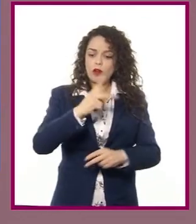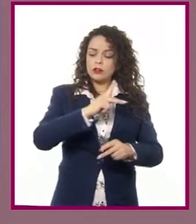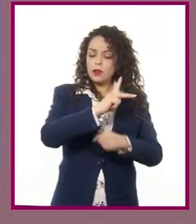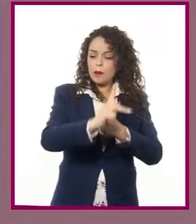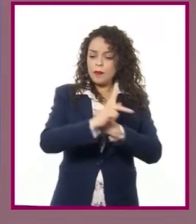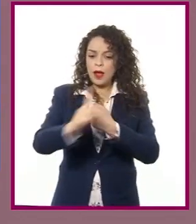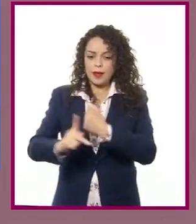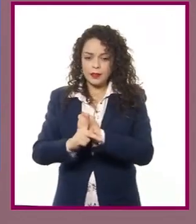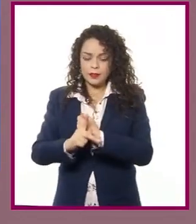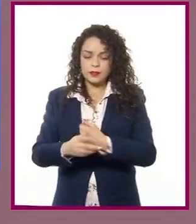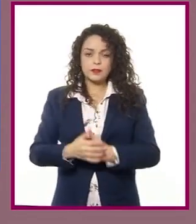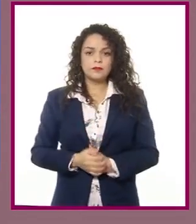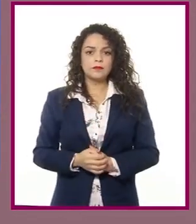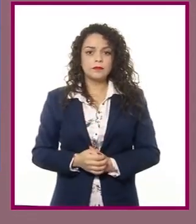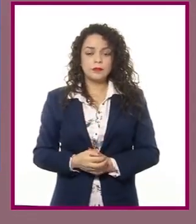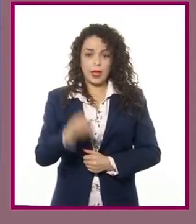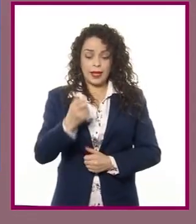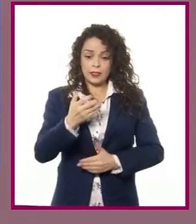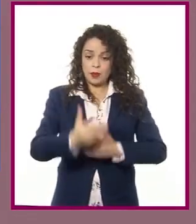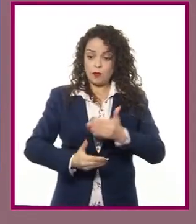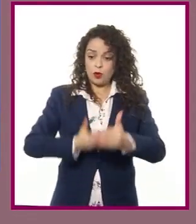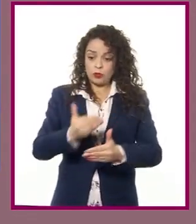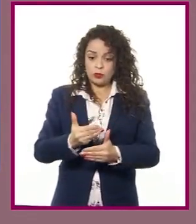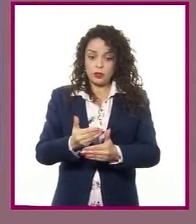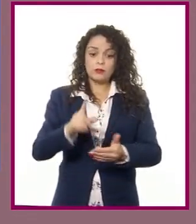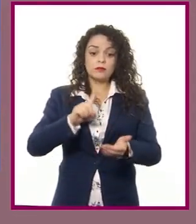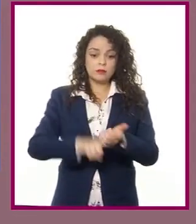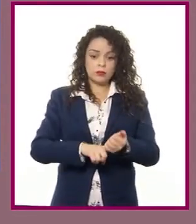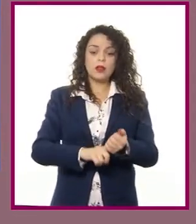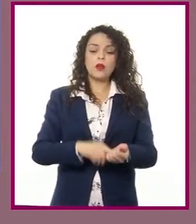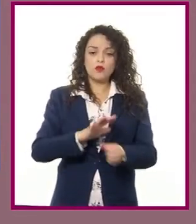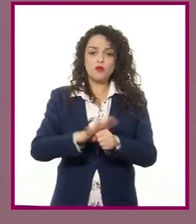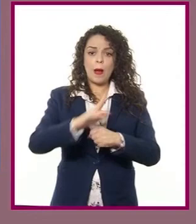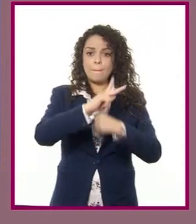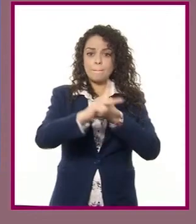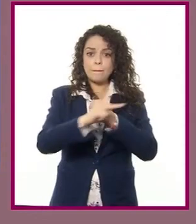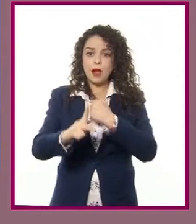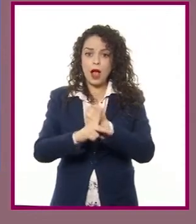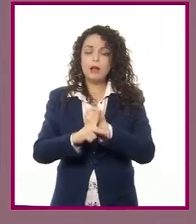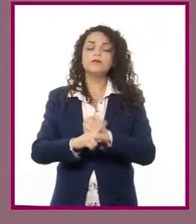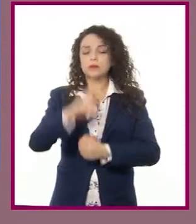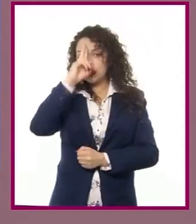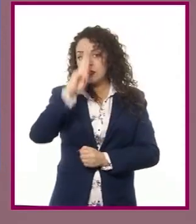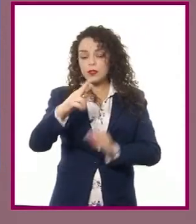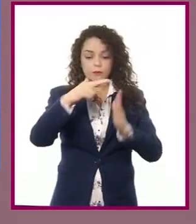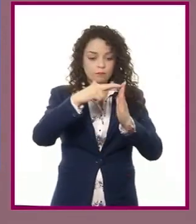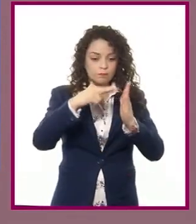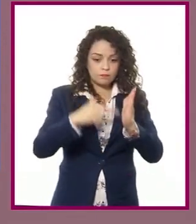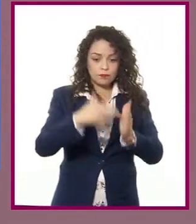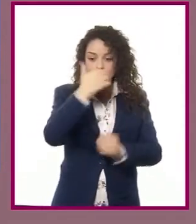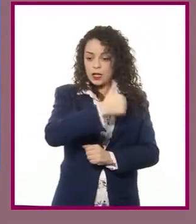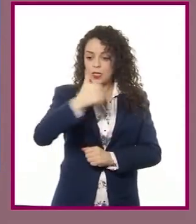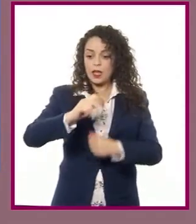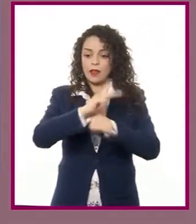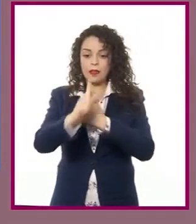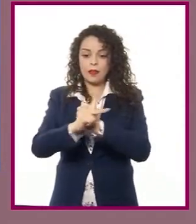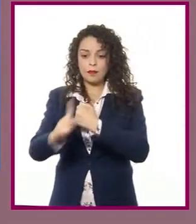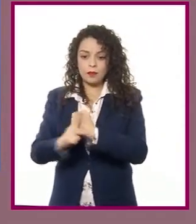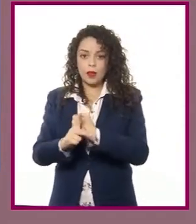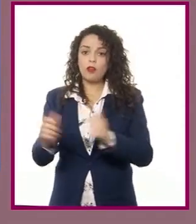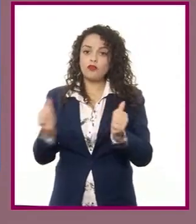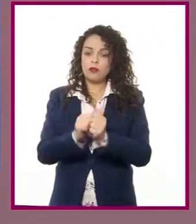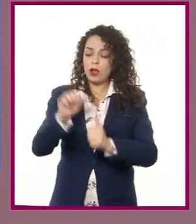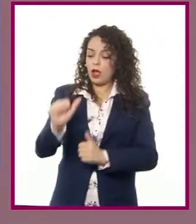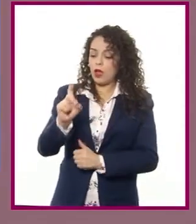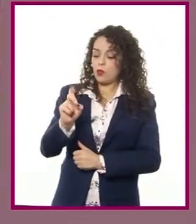económicas. En este proceso, las naciones involucradas se ajustan a las leyes y regulaciones de cada país a través de aduanas